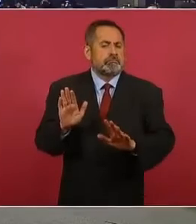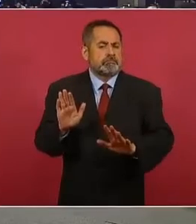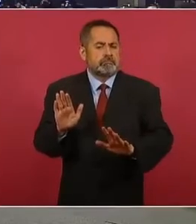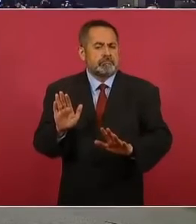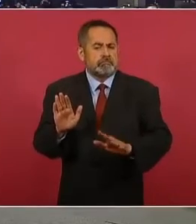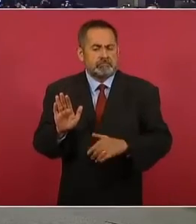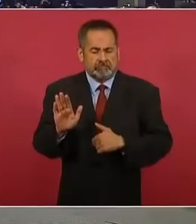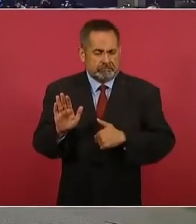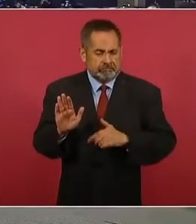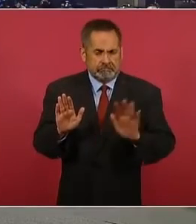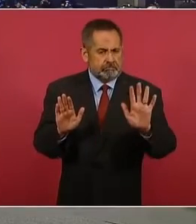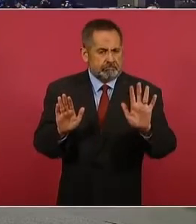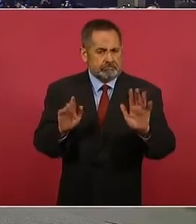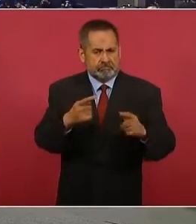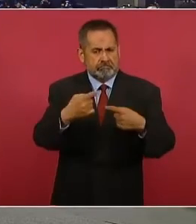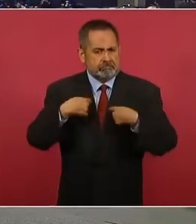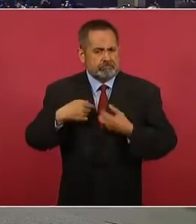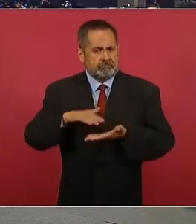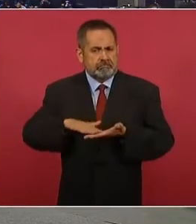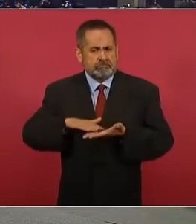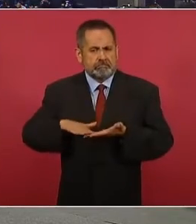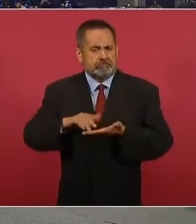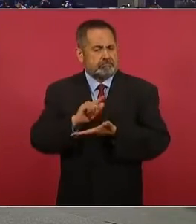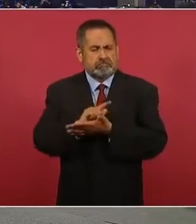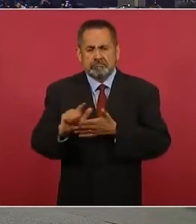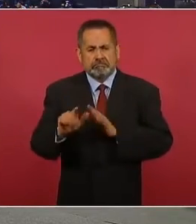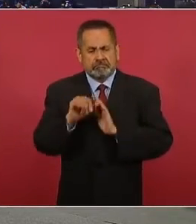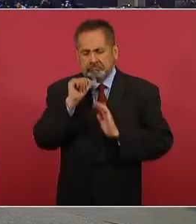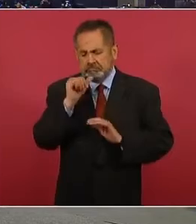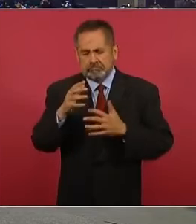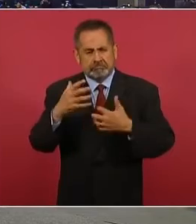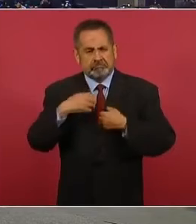sus papeles de que está exonerado.